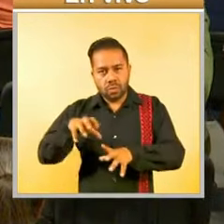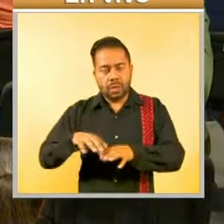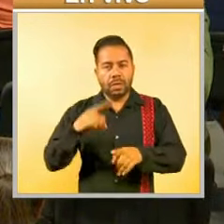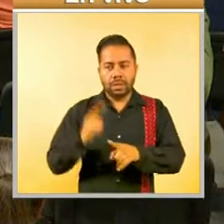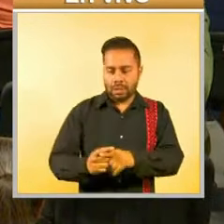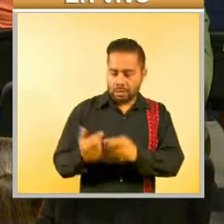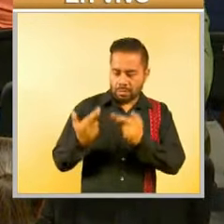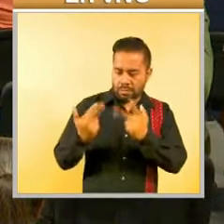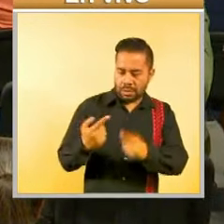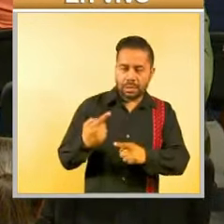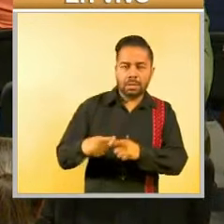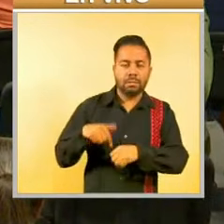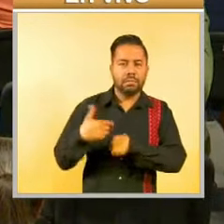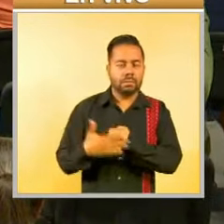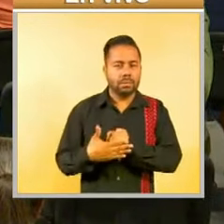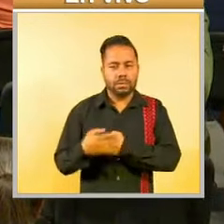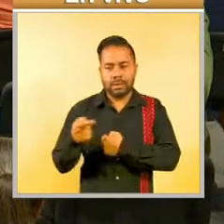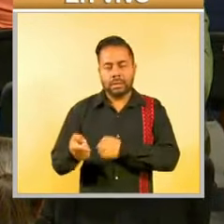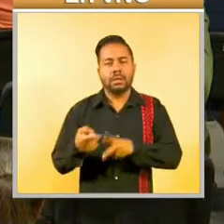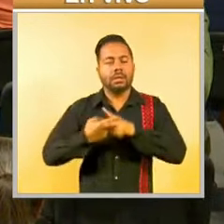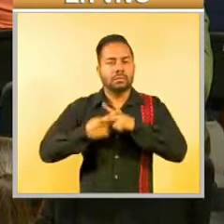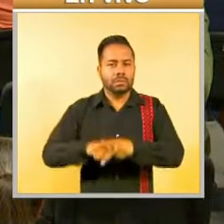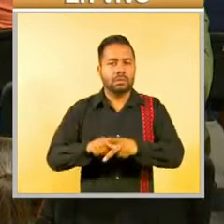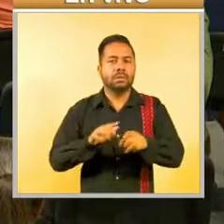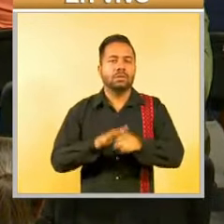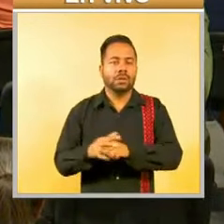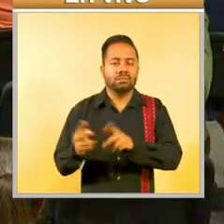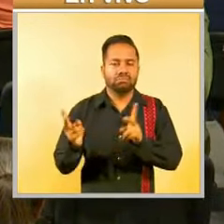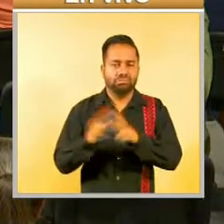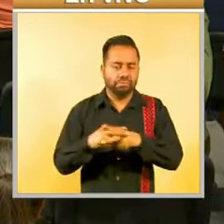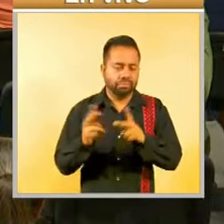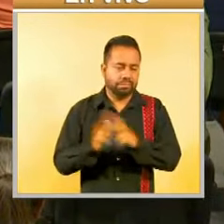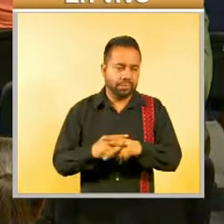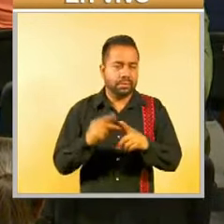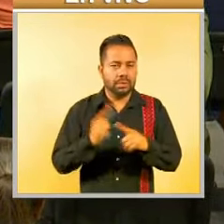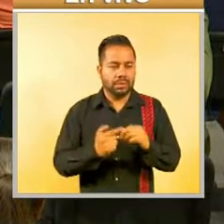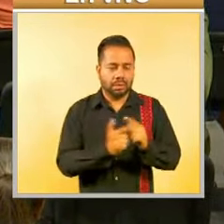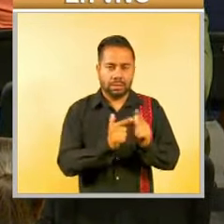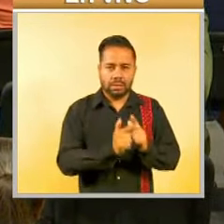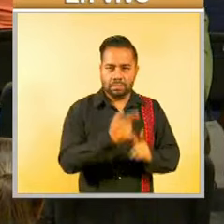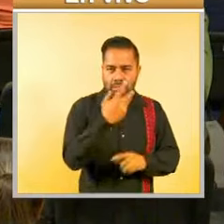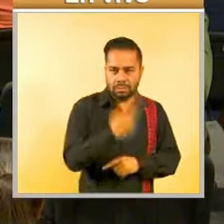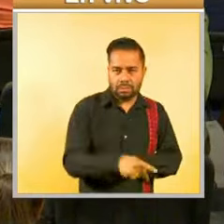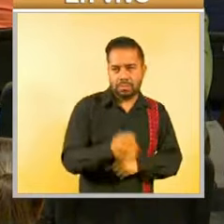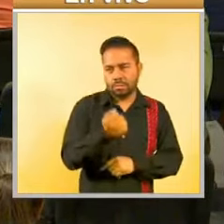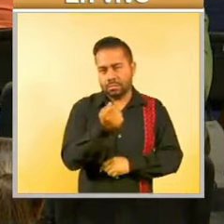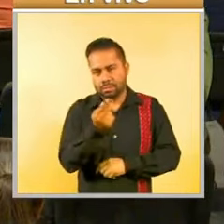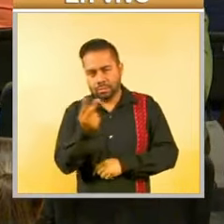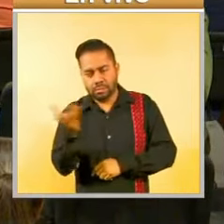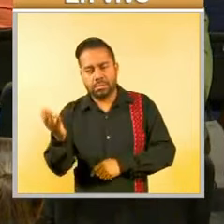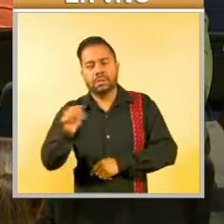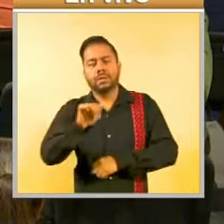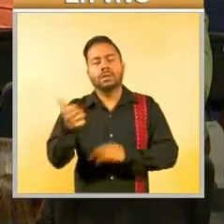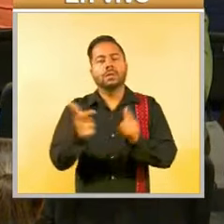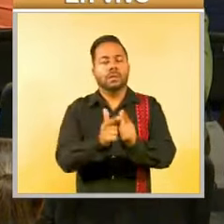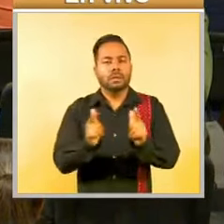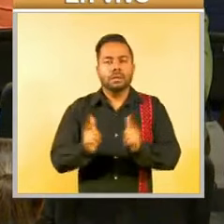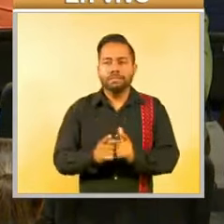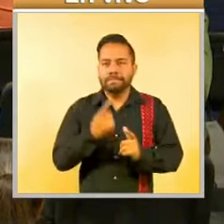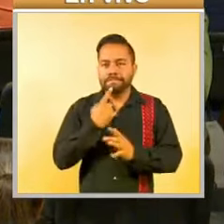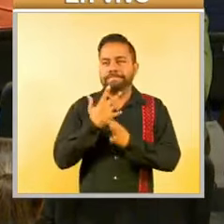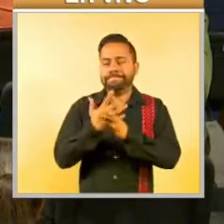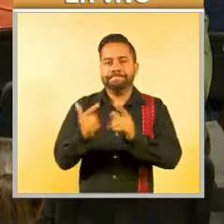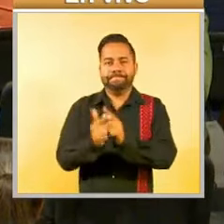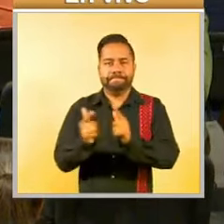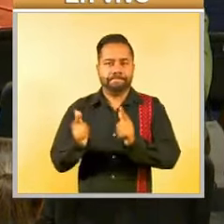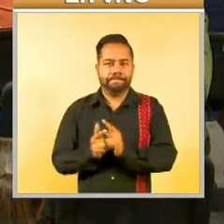a romper Y ahí empieza un golpeo tanto de grupos locales como aqu os que se dicen ser